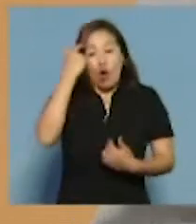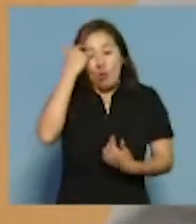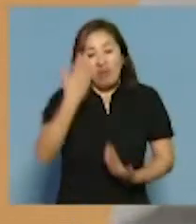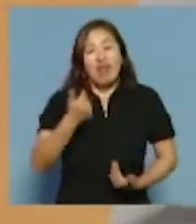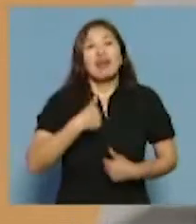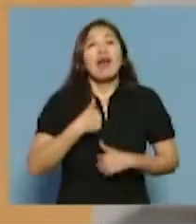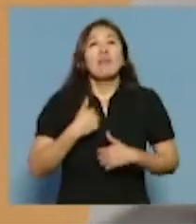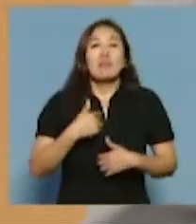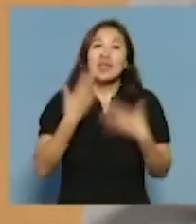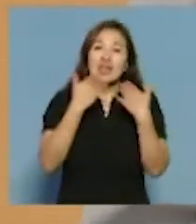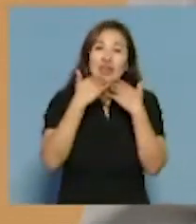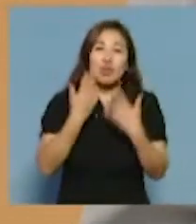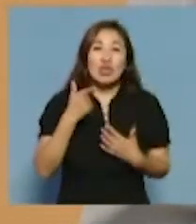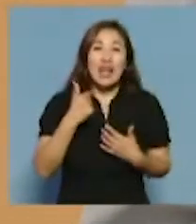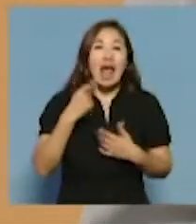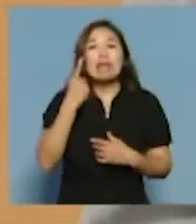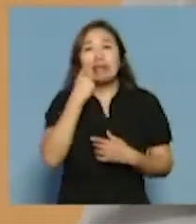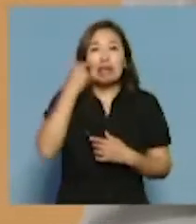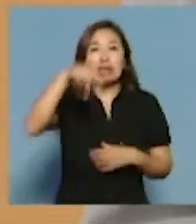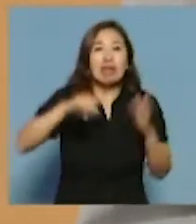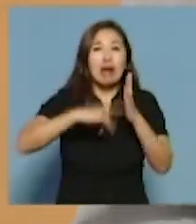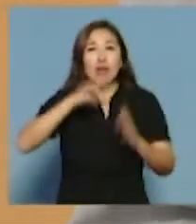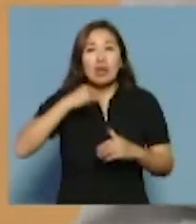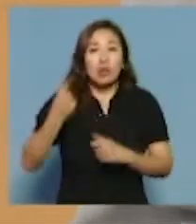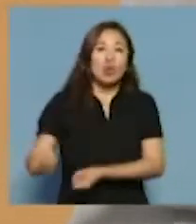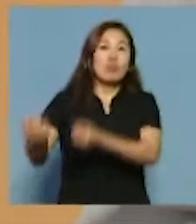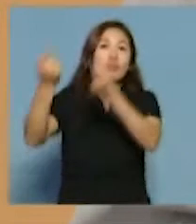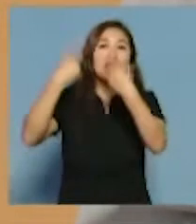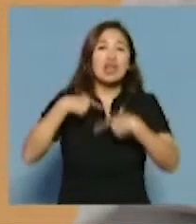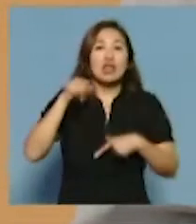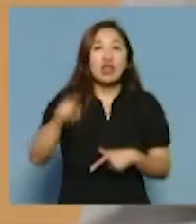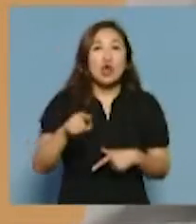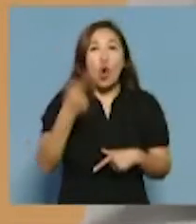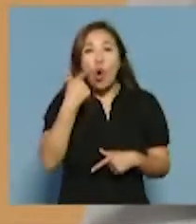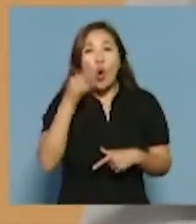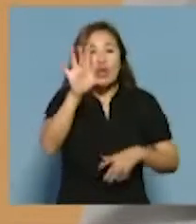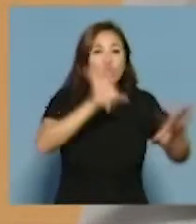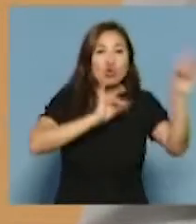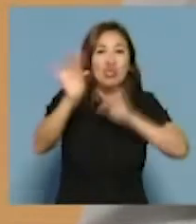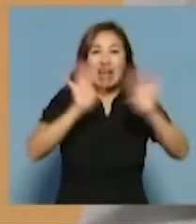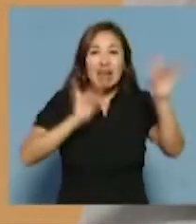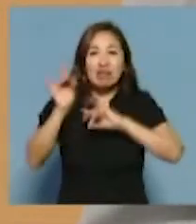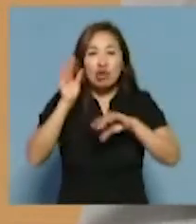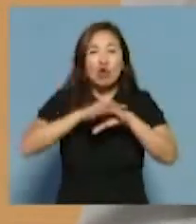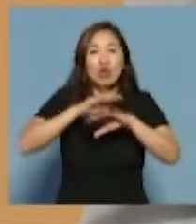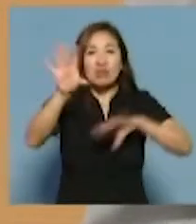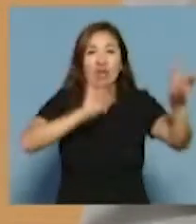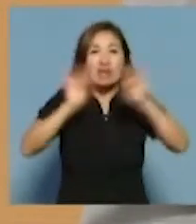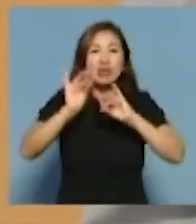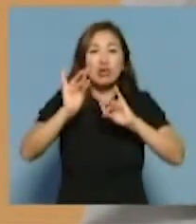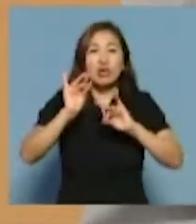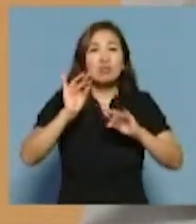tan prestigioso de la municipalidad y la comisión evaluadora encargada de otorgar los